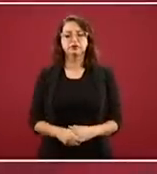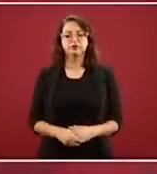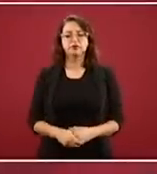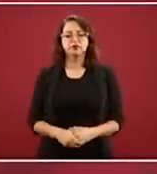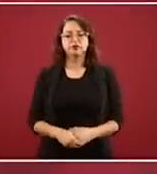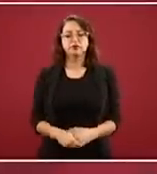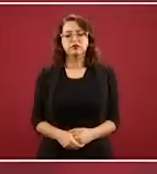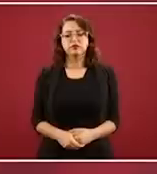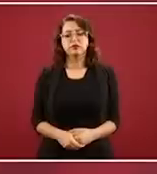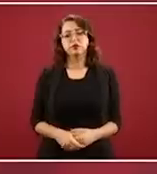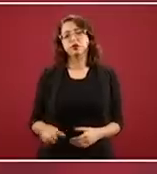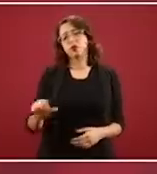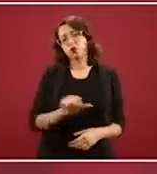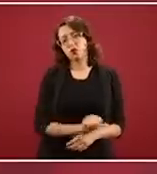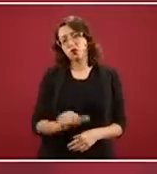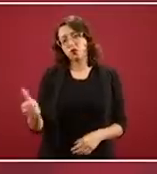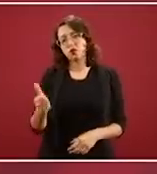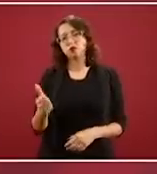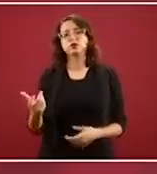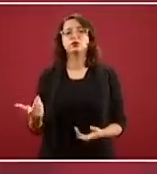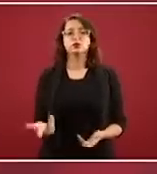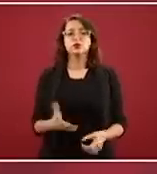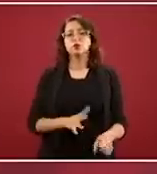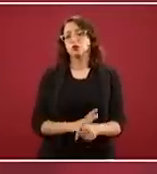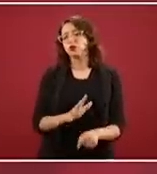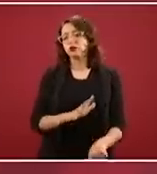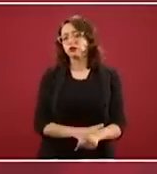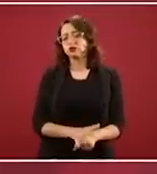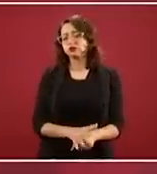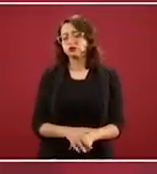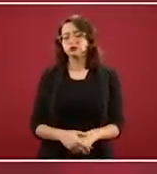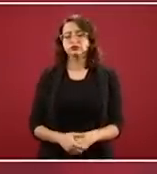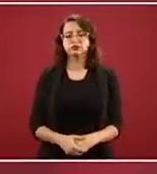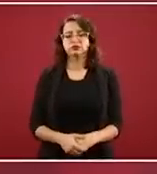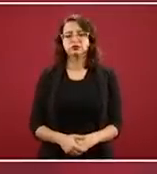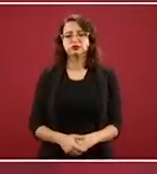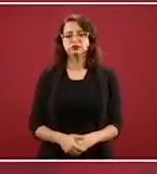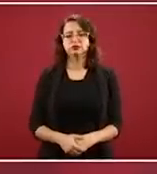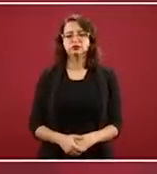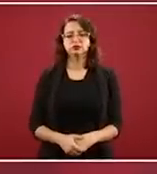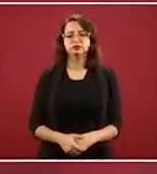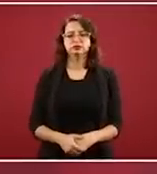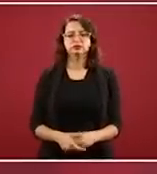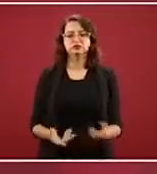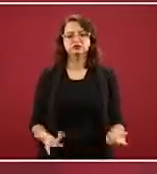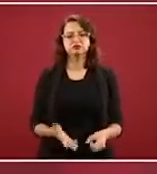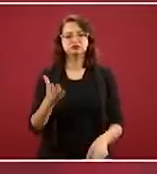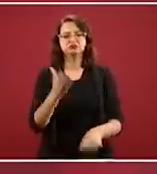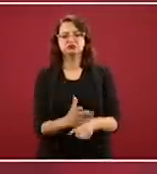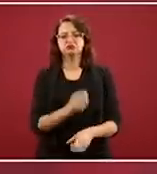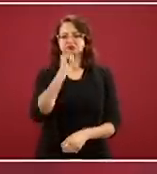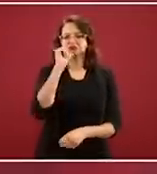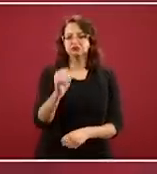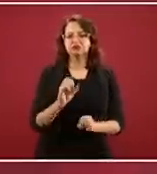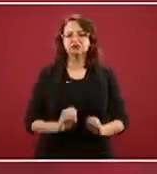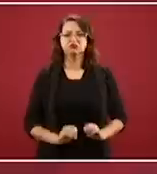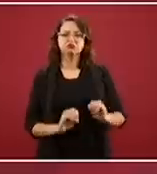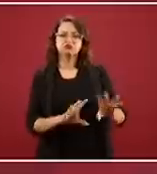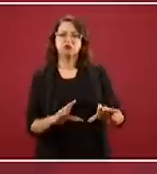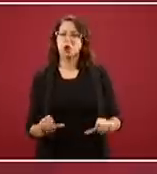Otra ventaja importante es no permitir la impunidad.